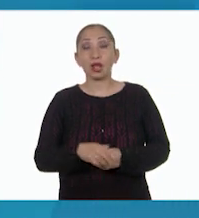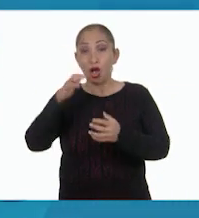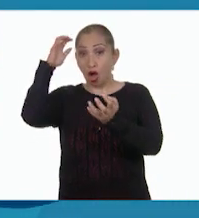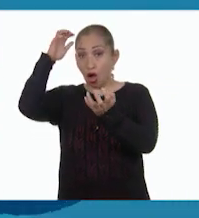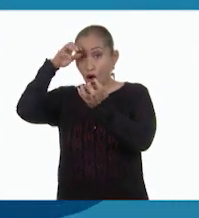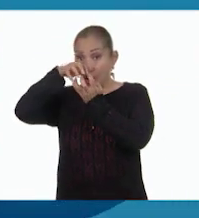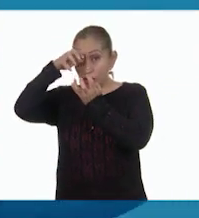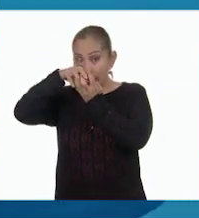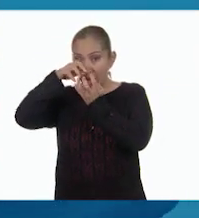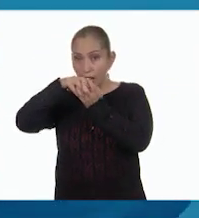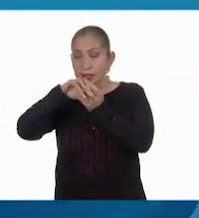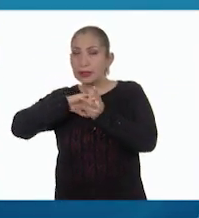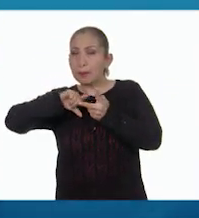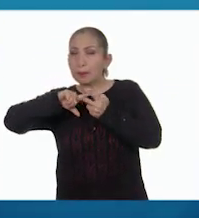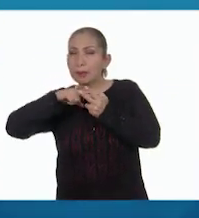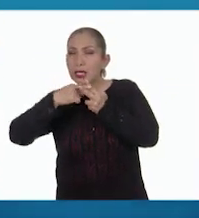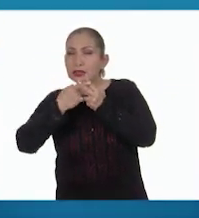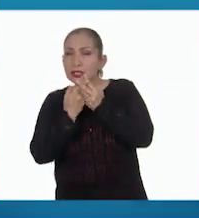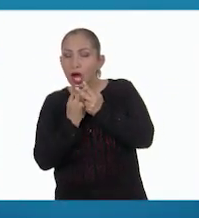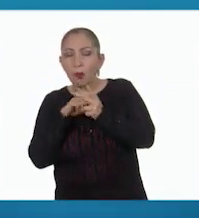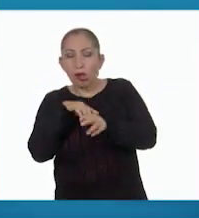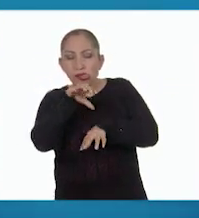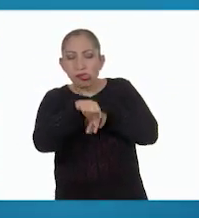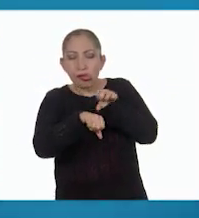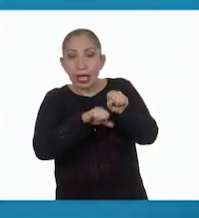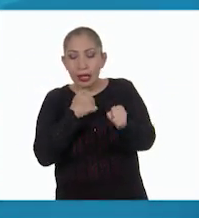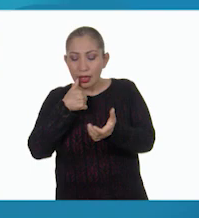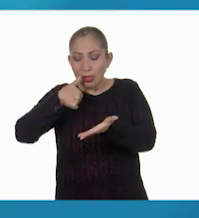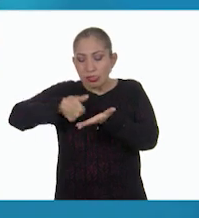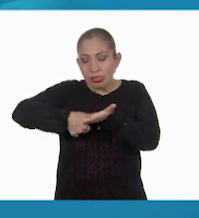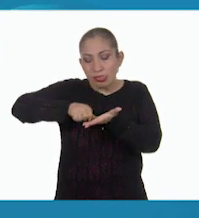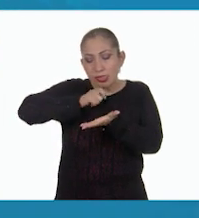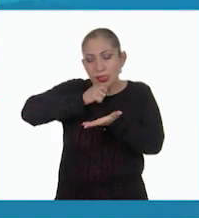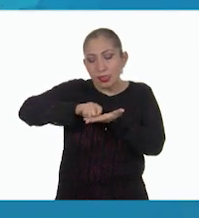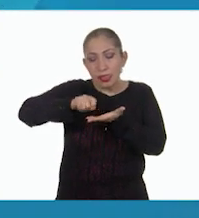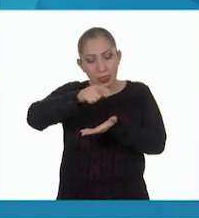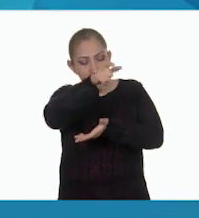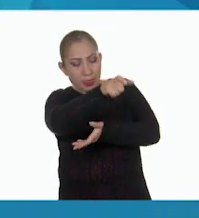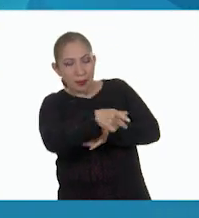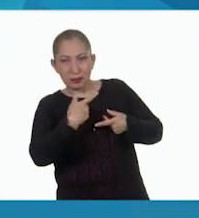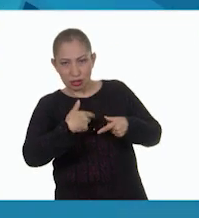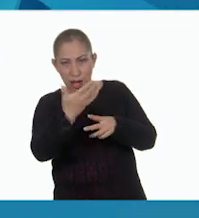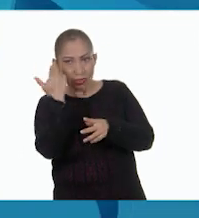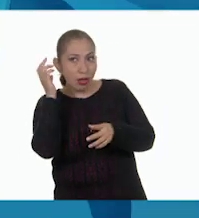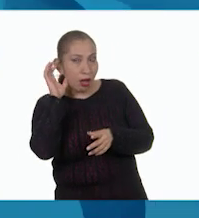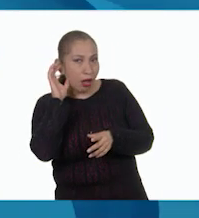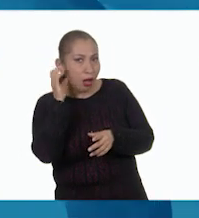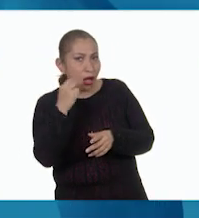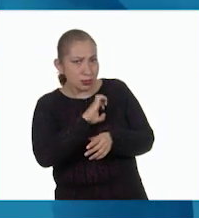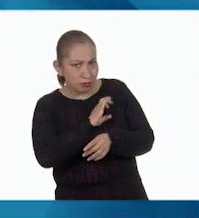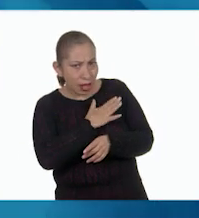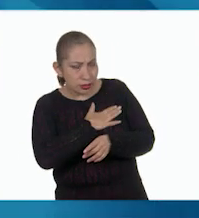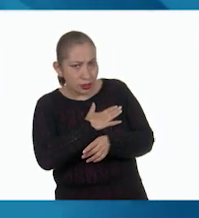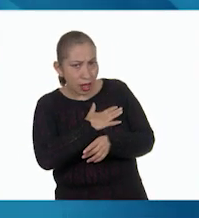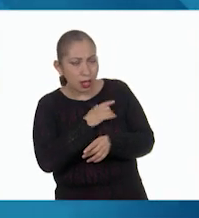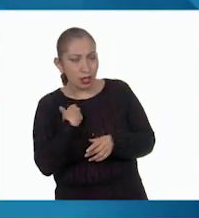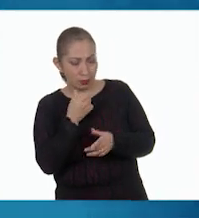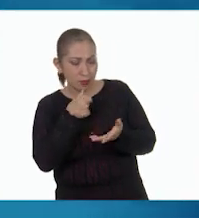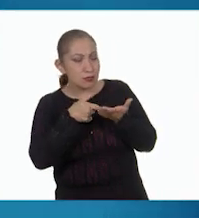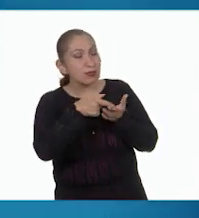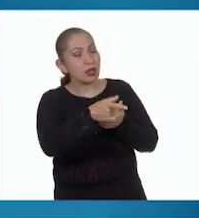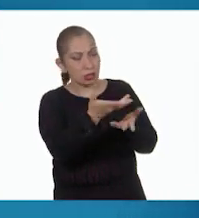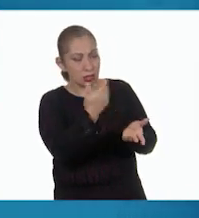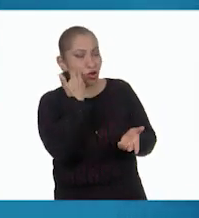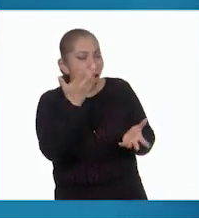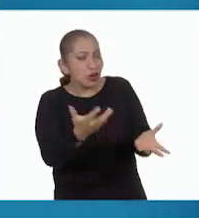Cortés estaba iniciando su conquista y escribió una carta llamando a estos cautivos españoles y ofreciendo rescate por ellos.